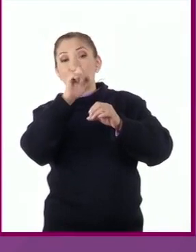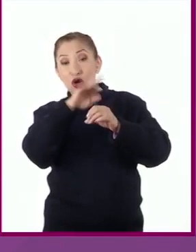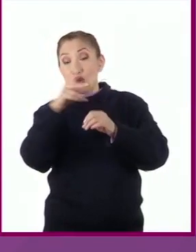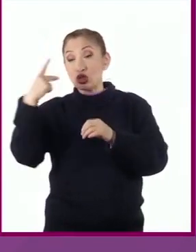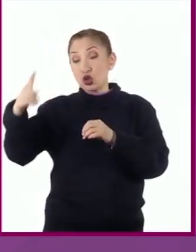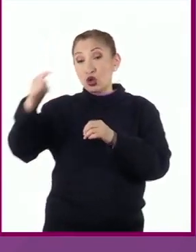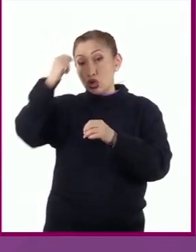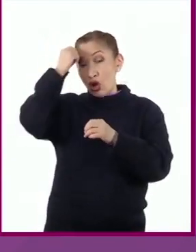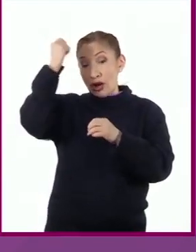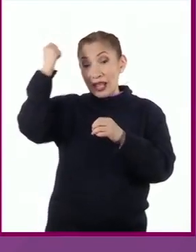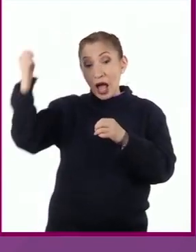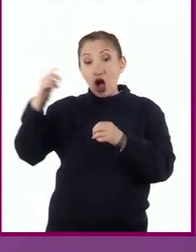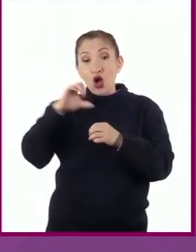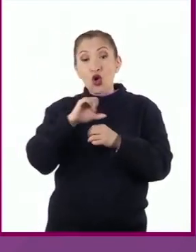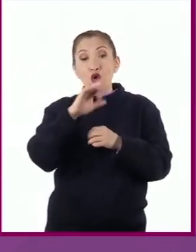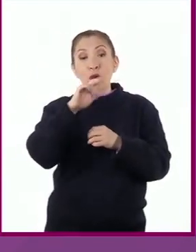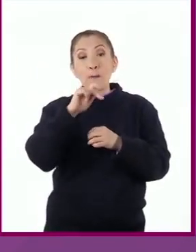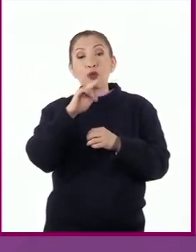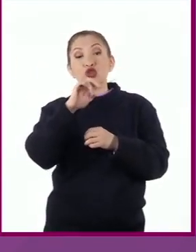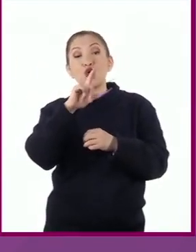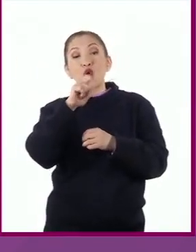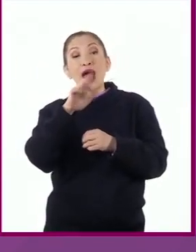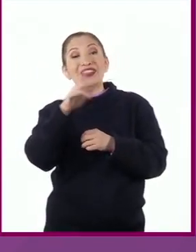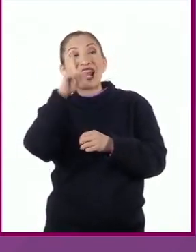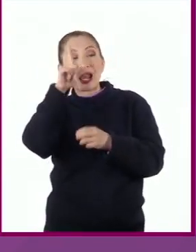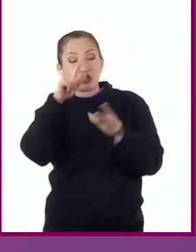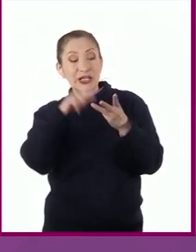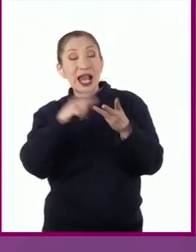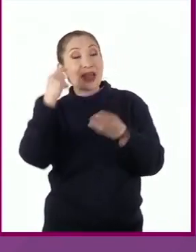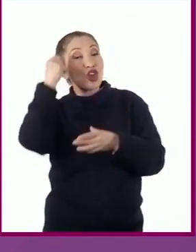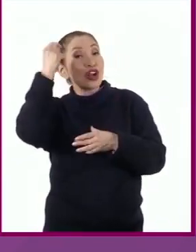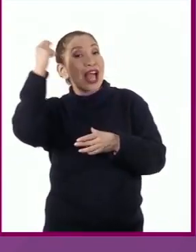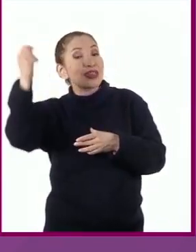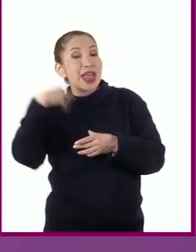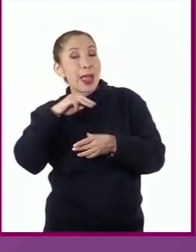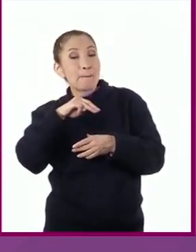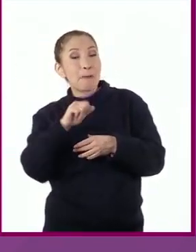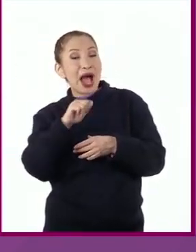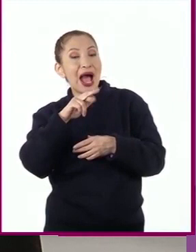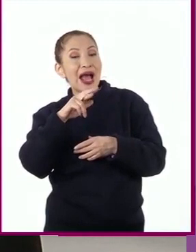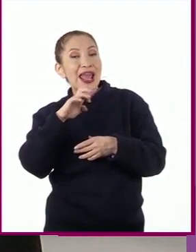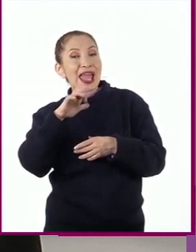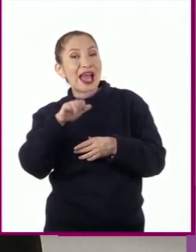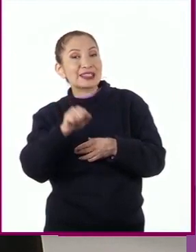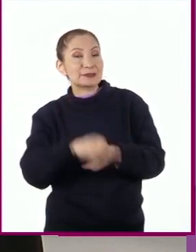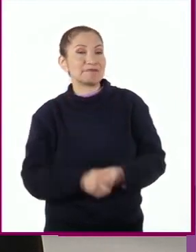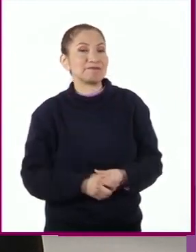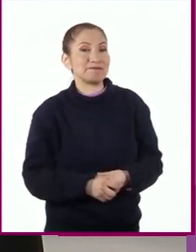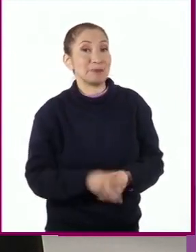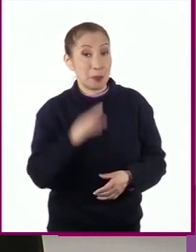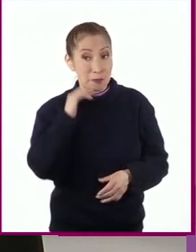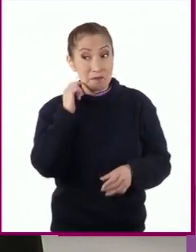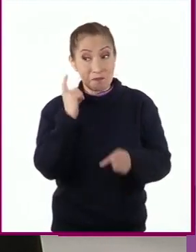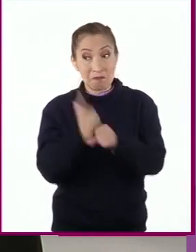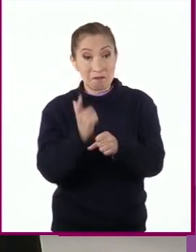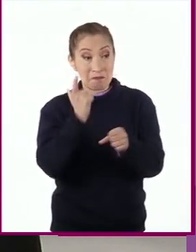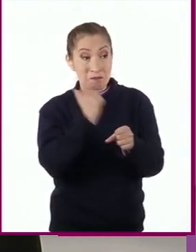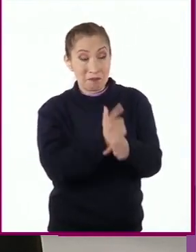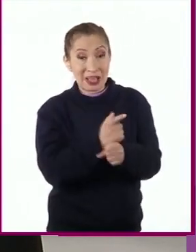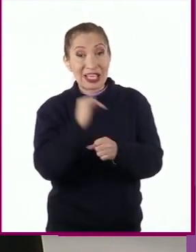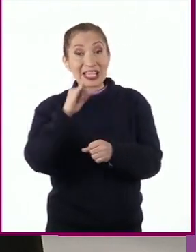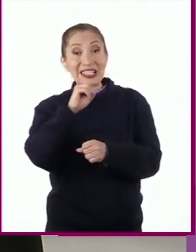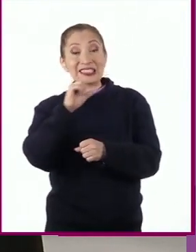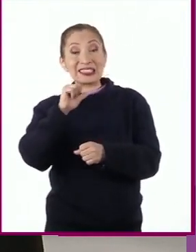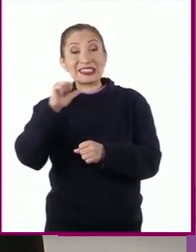teoría corpuscular de la luz y la teoría de mareas. Como pueden darse cuenta,